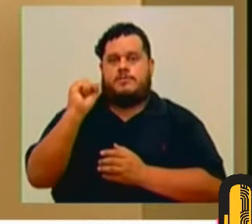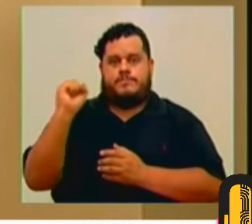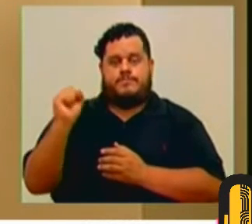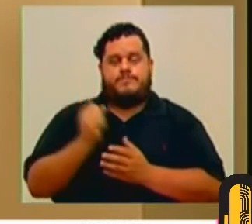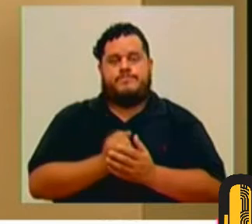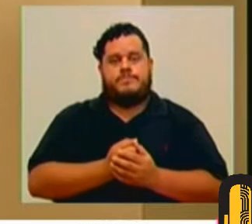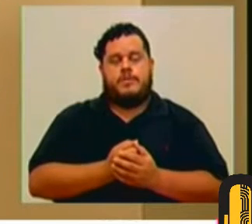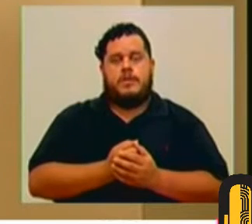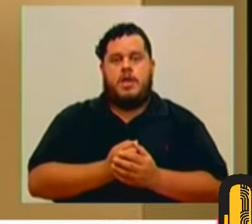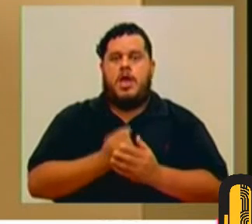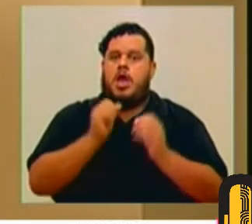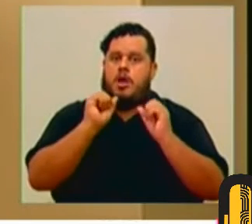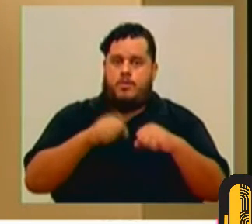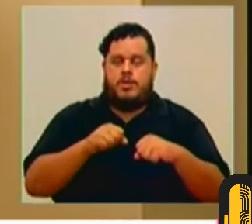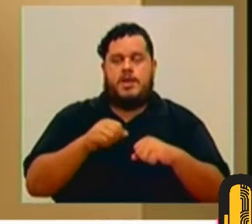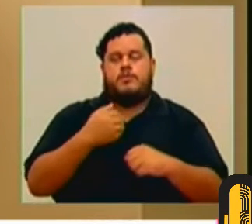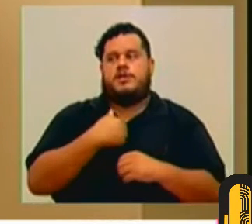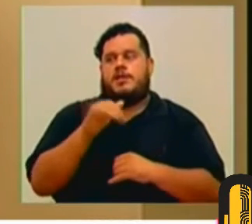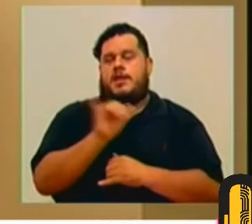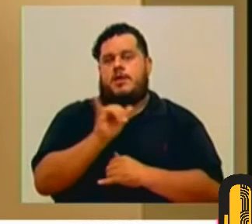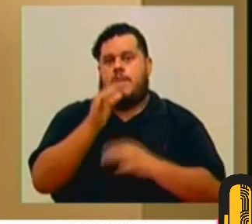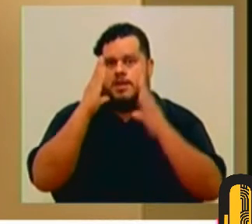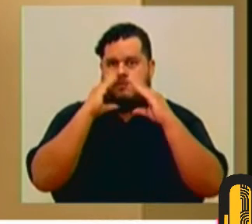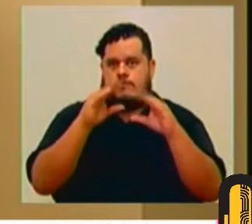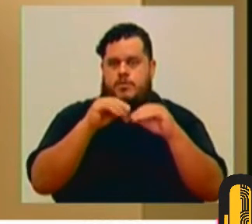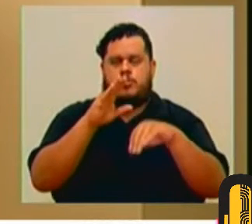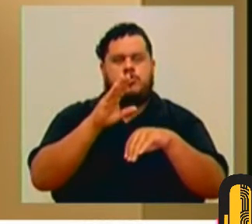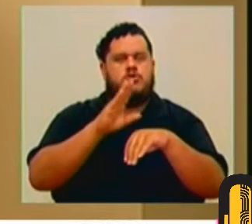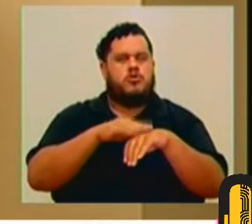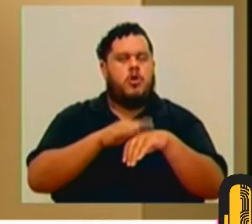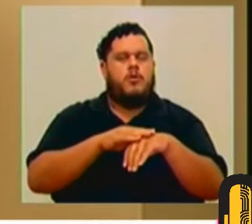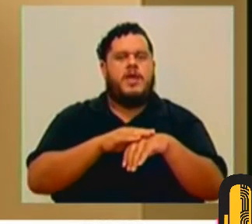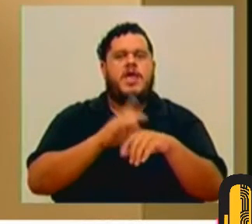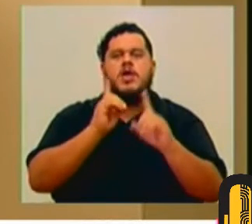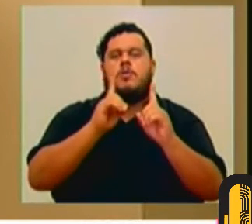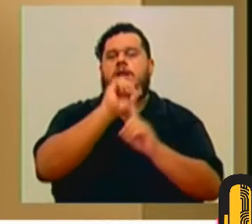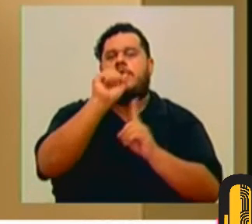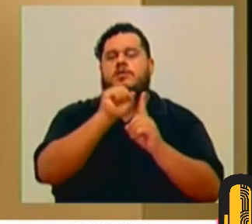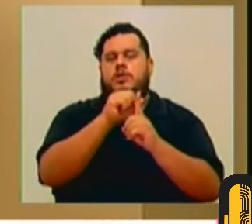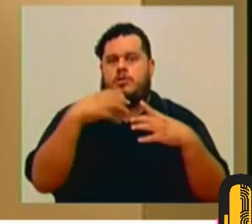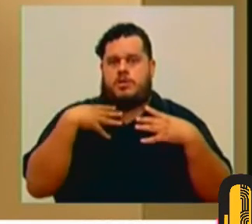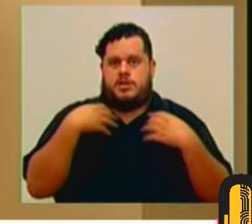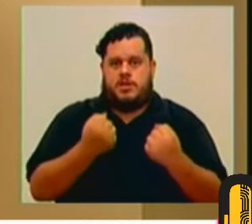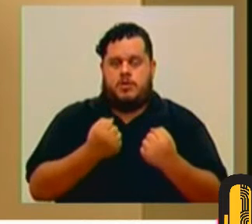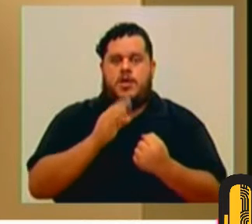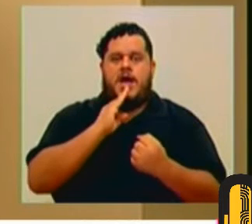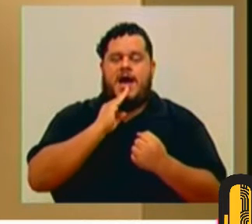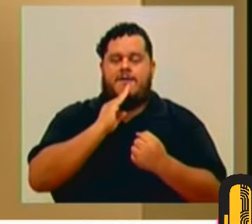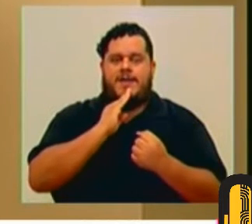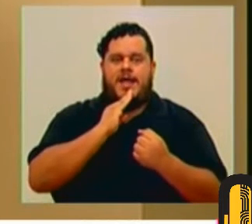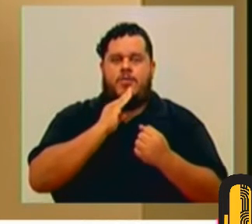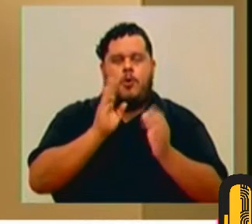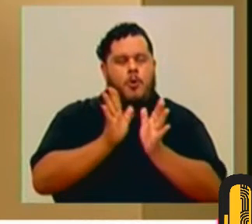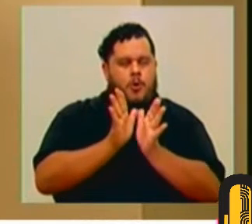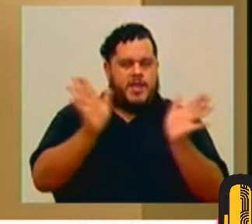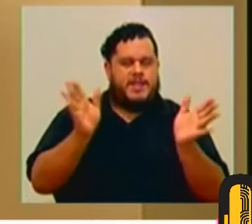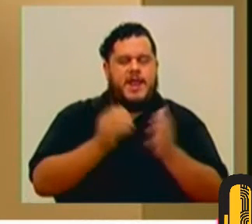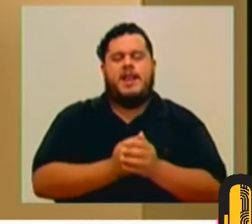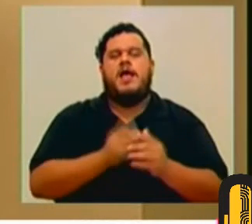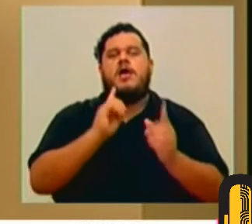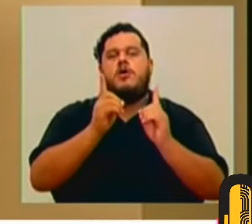Social. Podremos tener información sobre cuál es el estado de salud en términos generales, cuál es